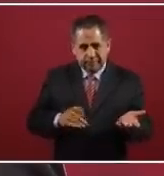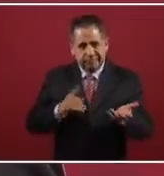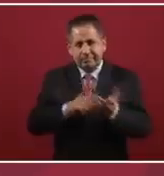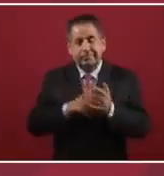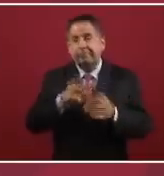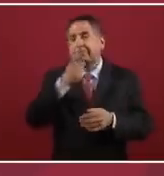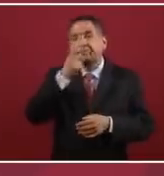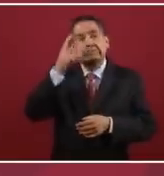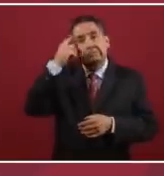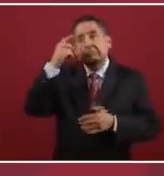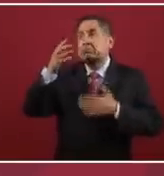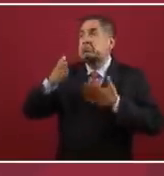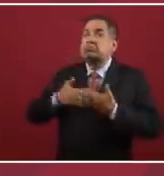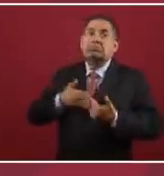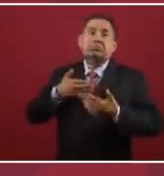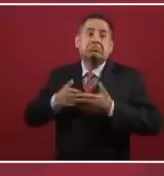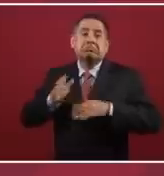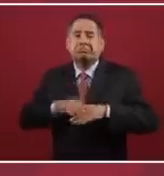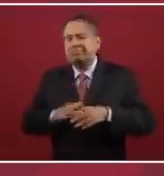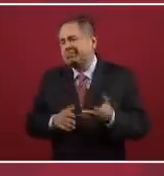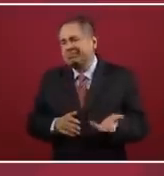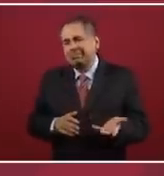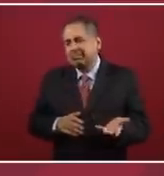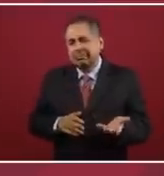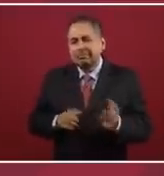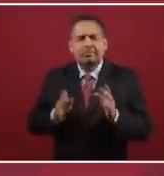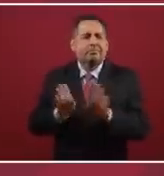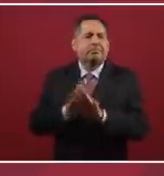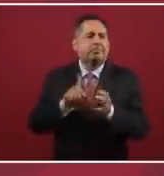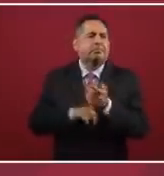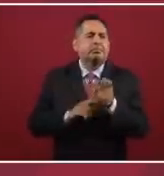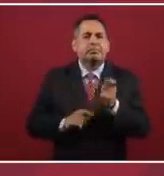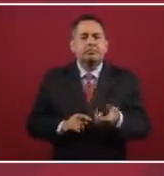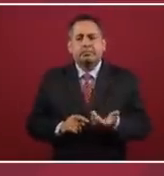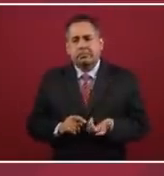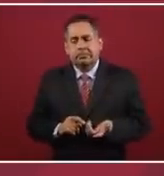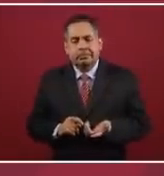modernidad o como